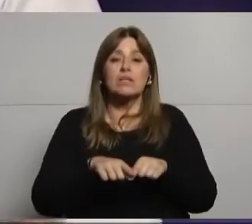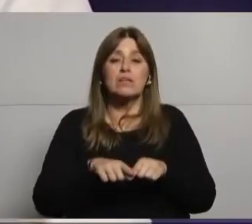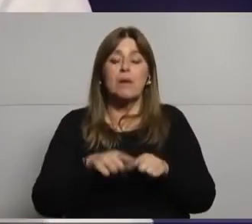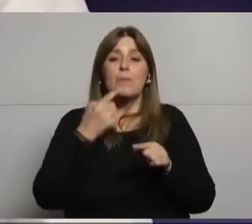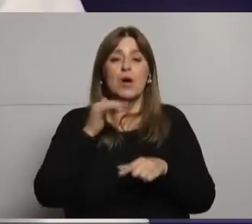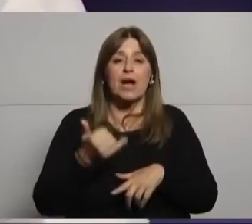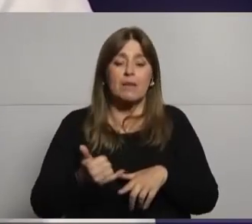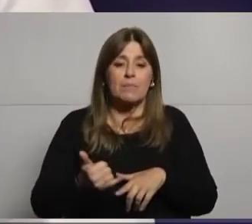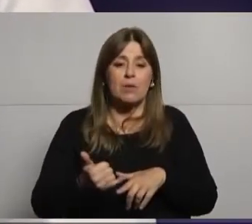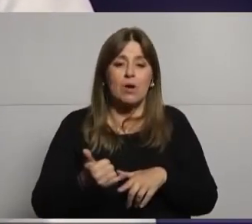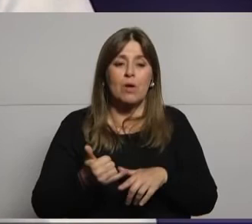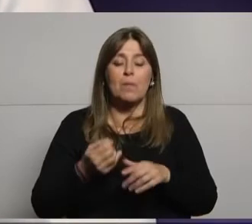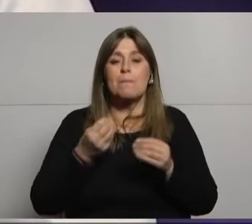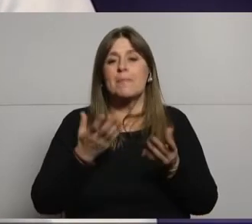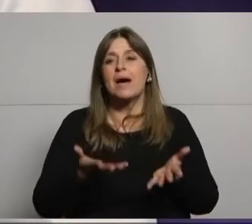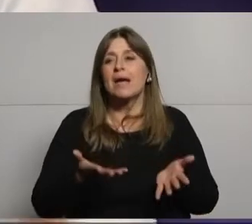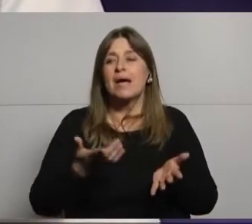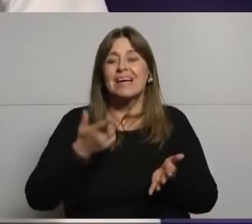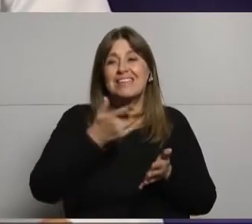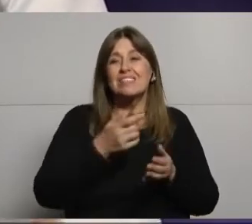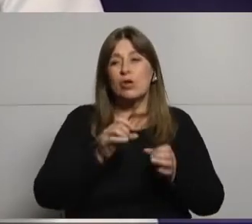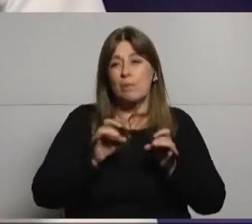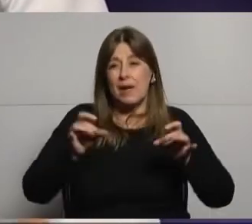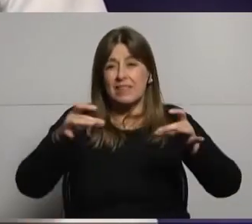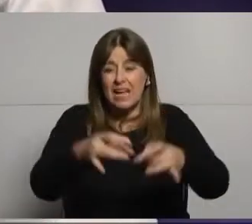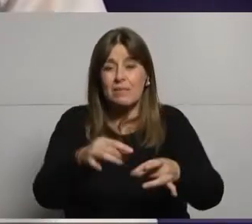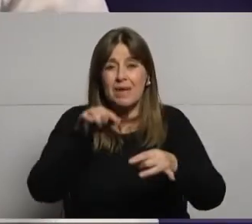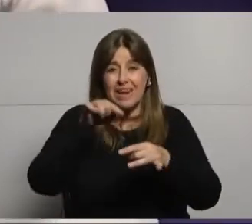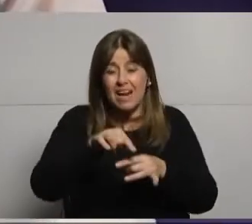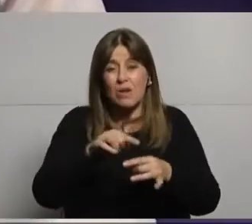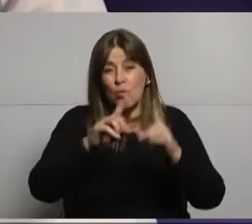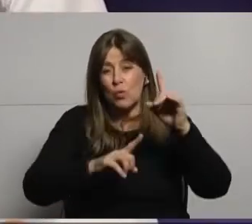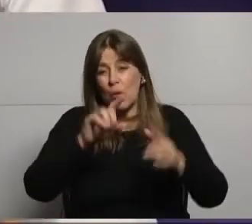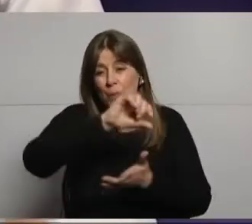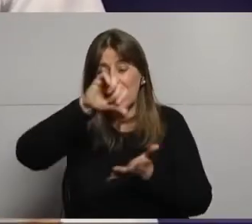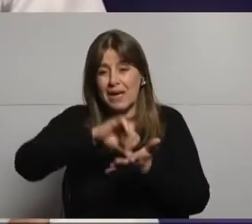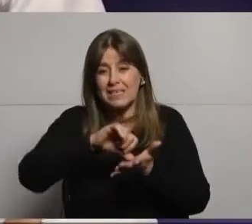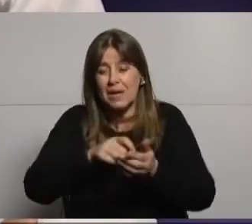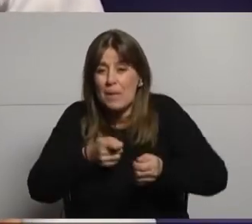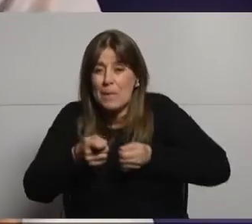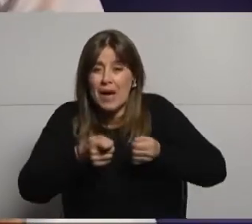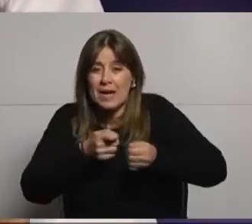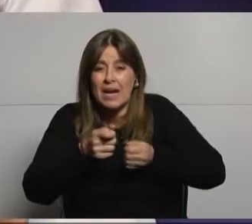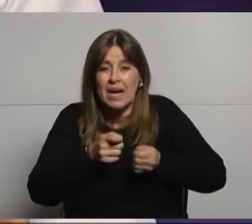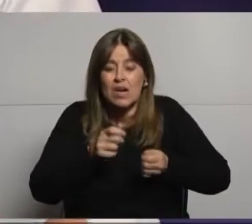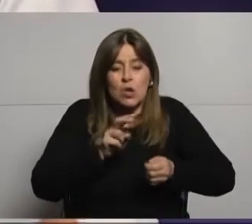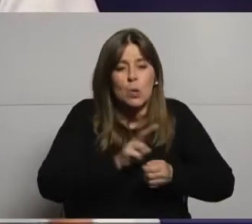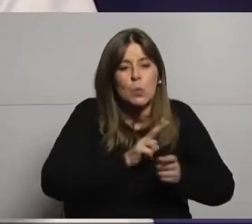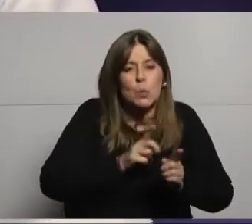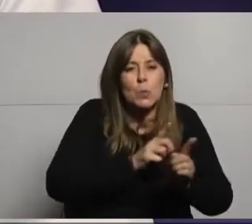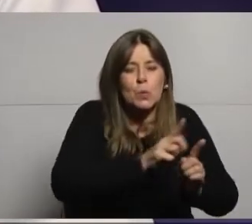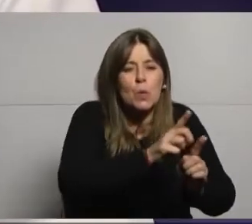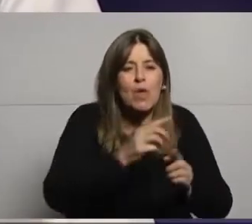por ejemplo, para esto de la pandemia, en algunos países hicieron el manejo de rastreo de